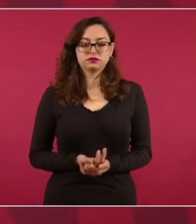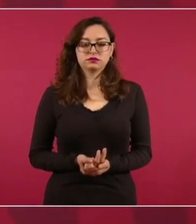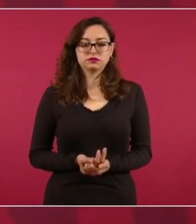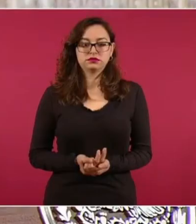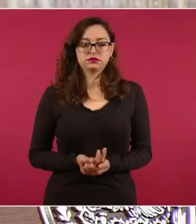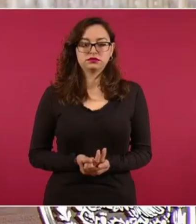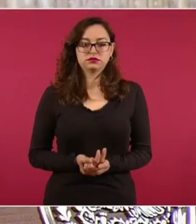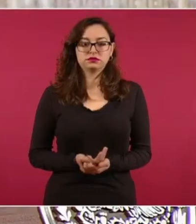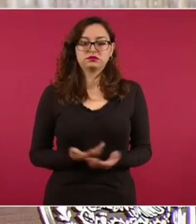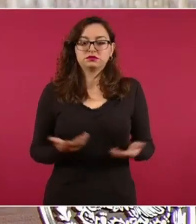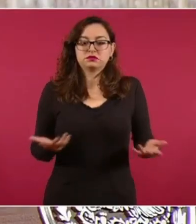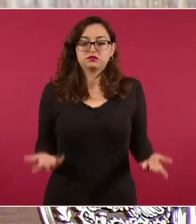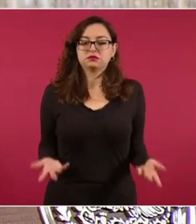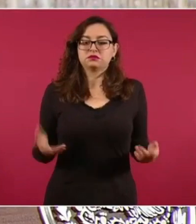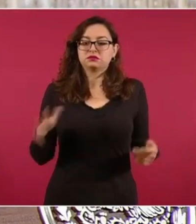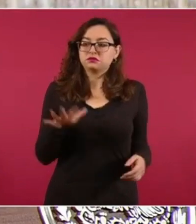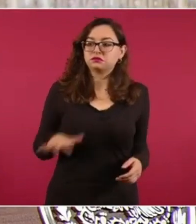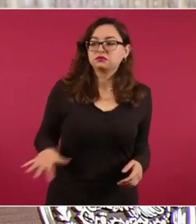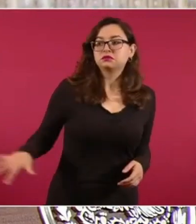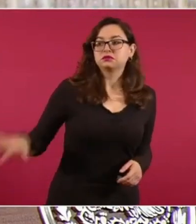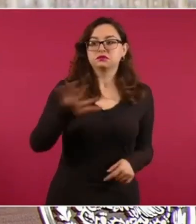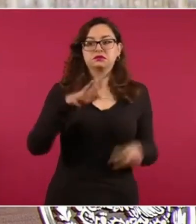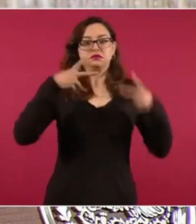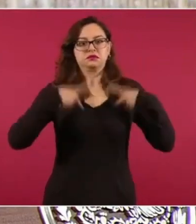se menciona la palabra fraude.